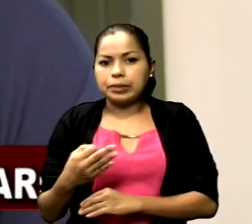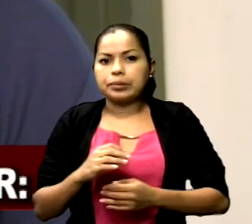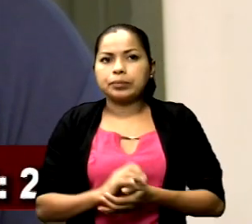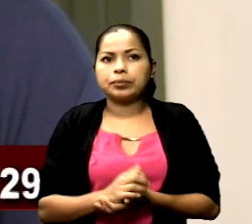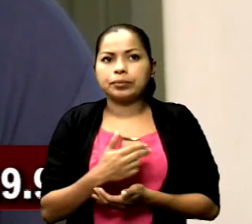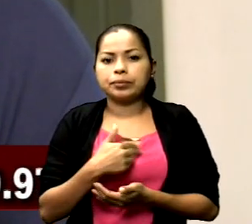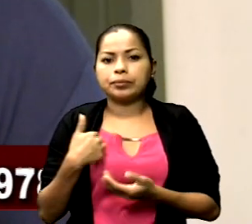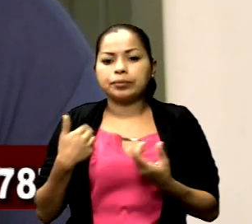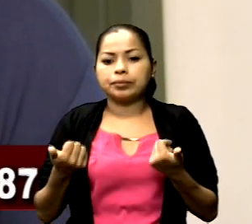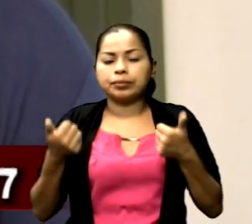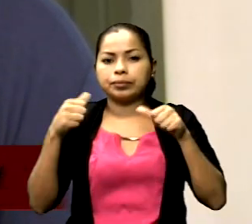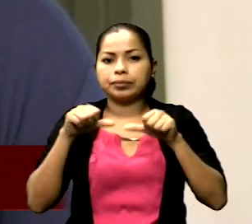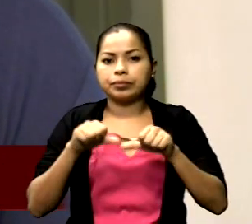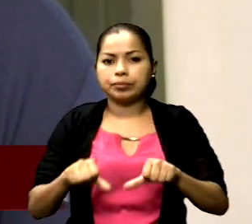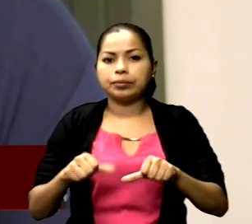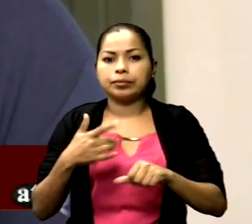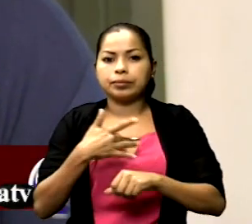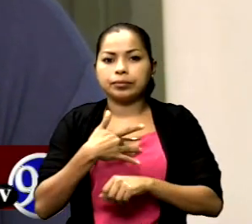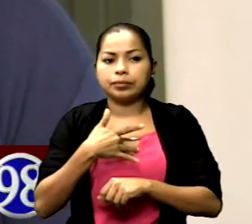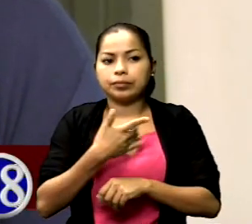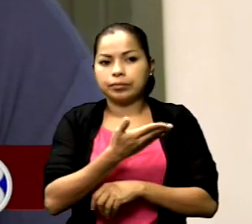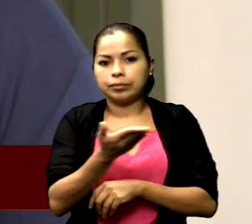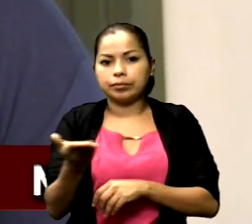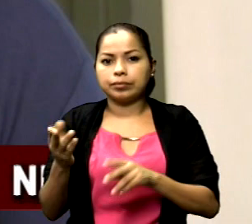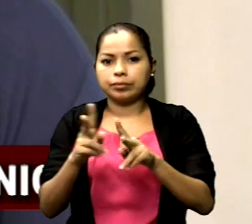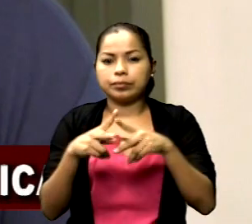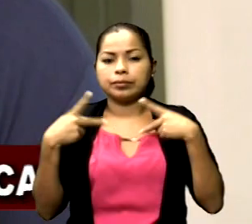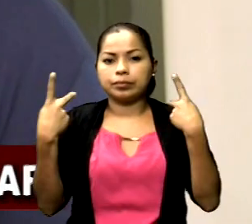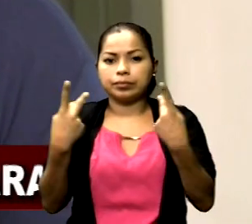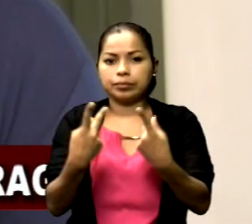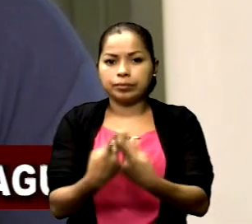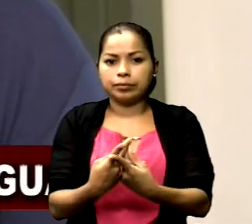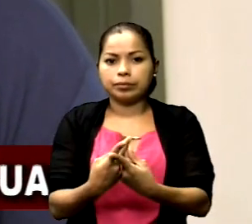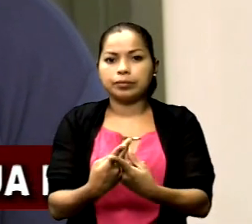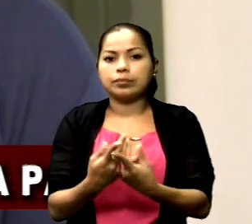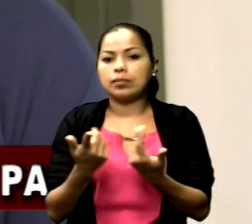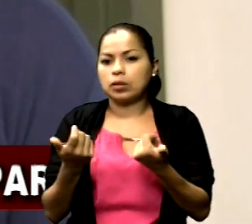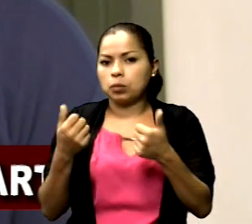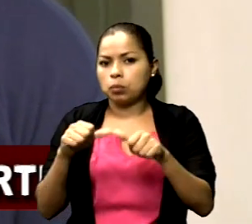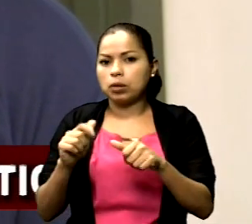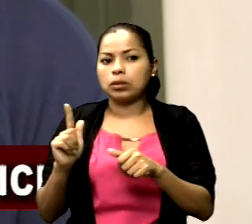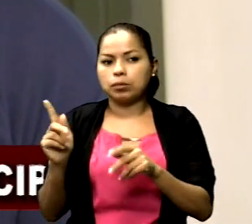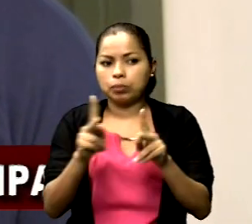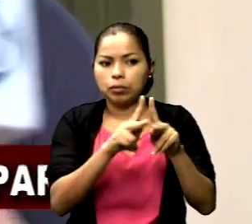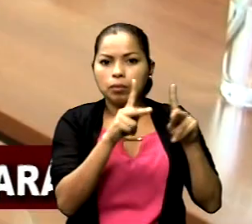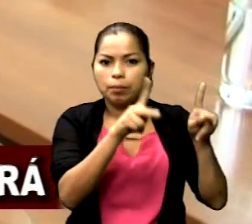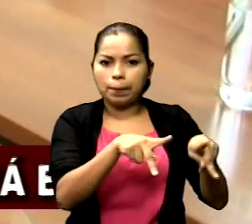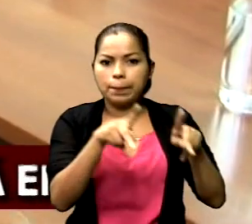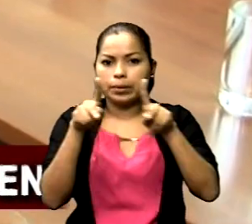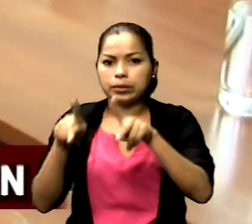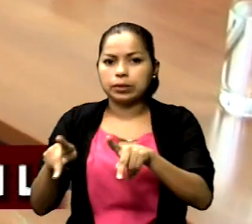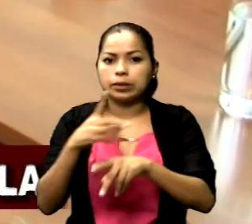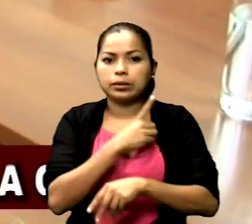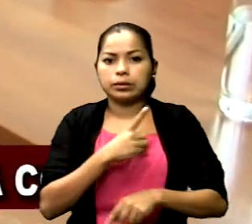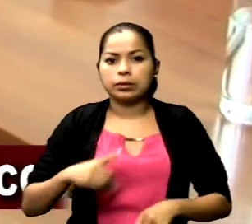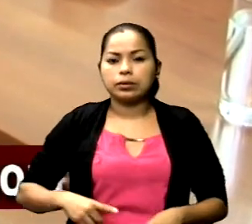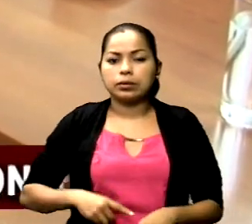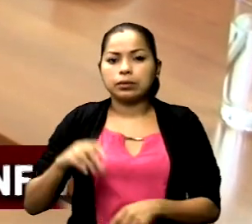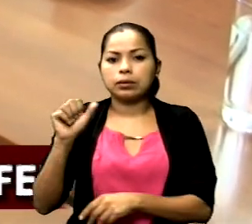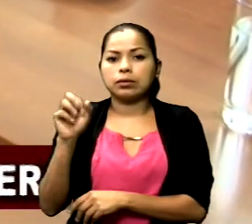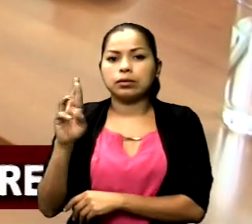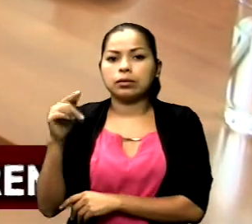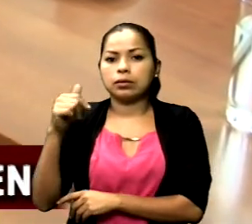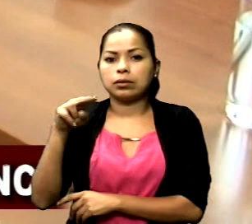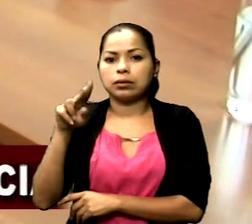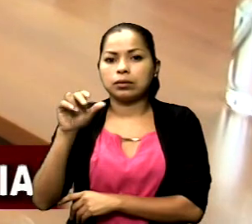en correspondencia con la demanda que tiene nuestra población y las necesidades que tiene la población. La diputada argentina